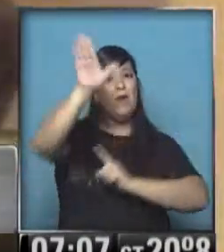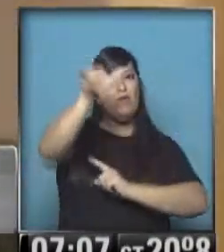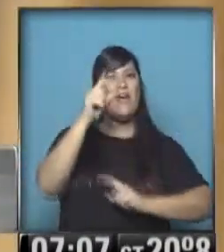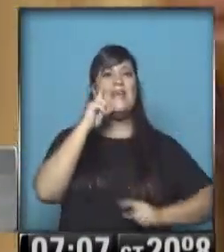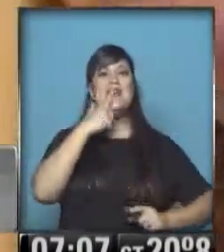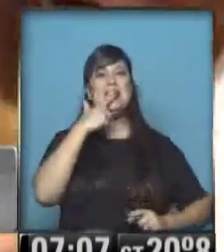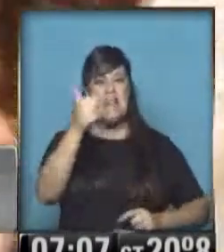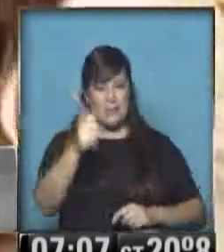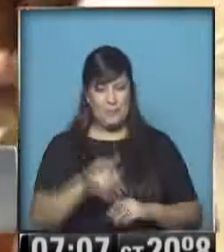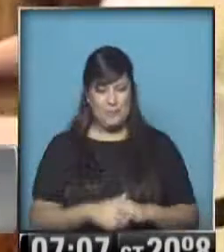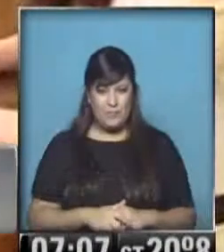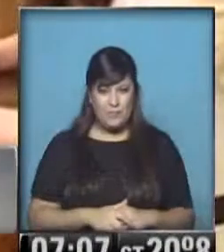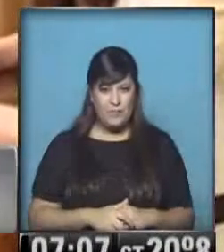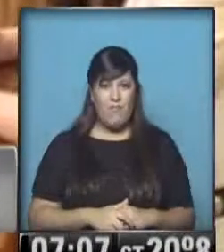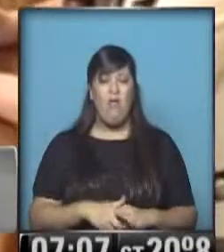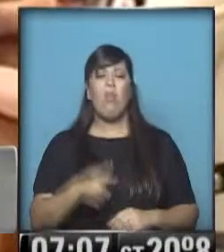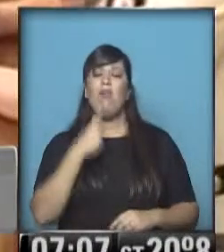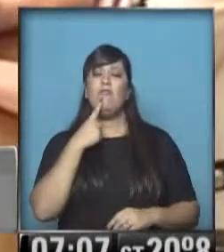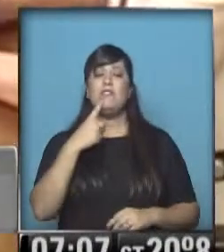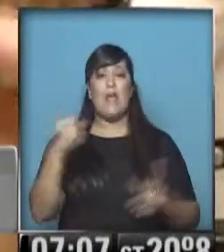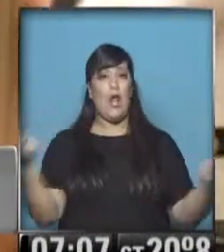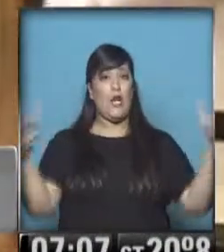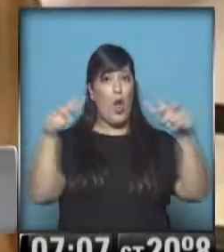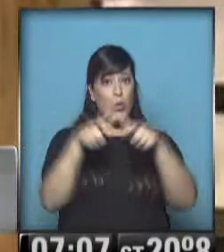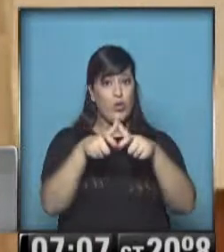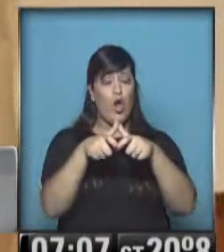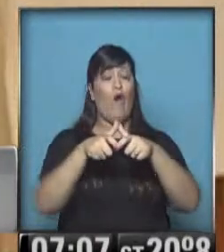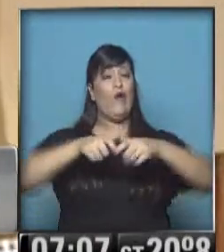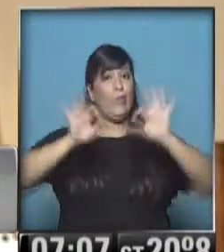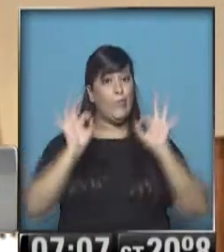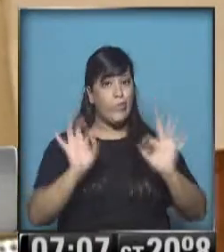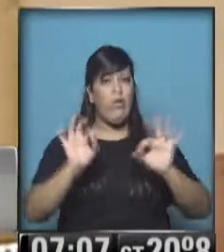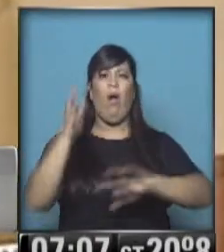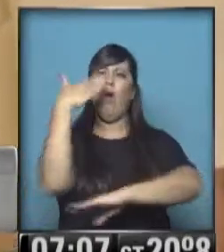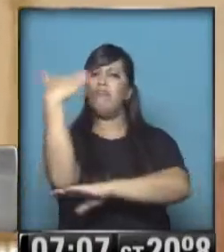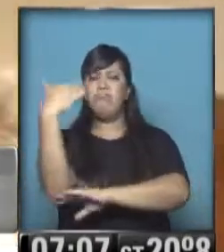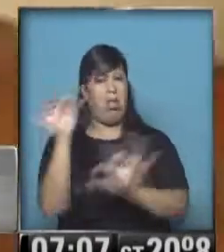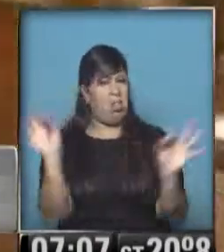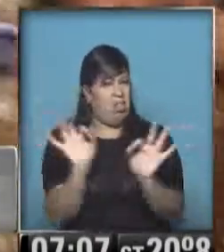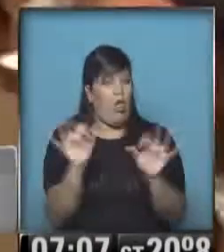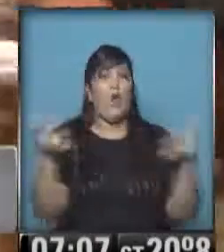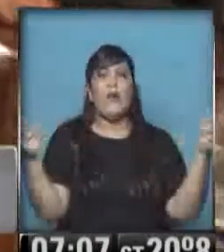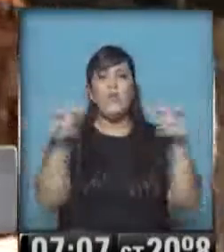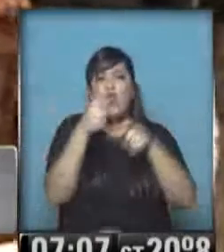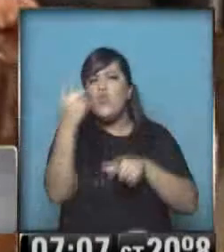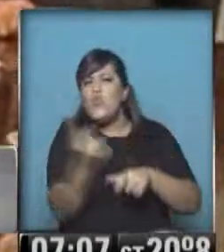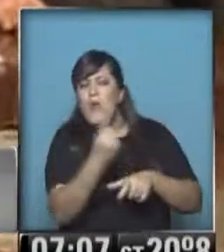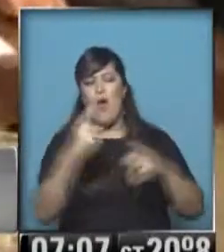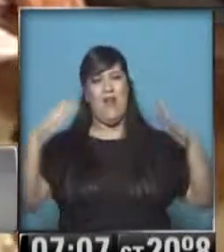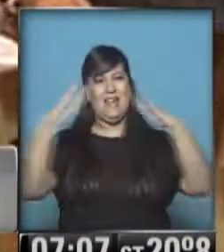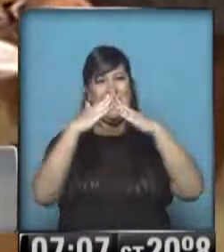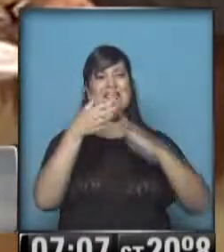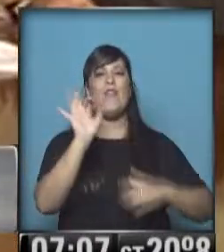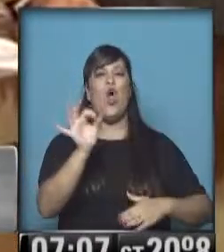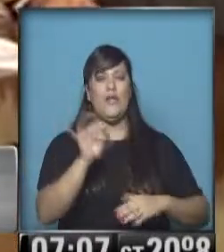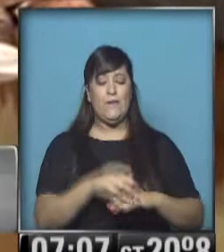imágenes del encuentro. Claro, no hubo declaraciones después de esta reunión que duró más de una hora allí en Olivos. Lo cierto es